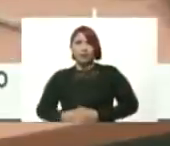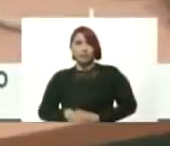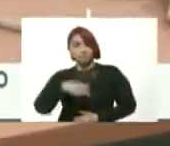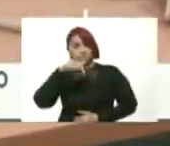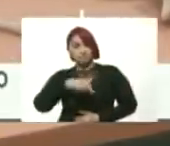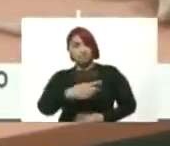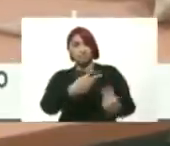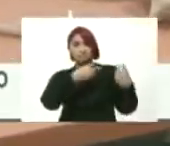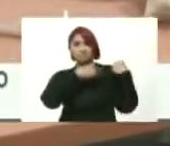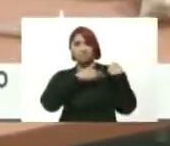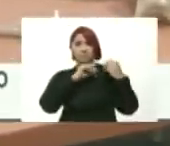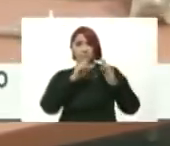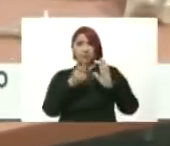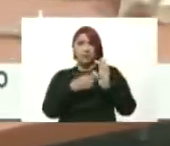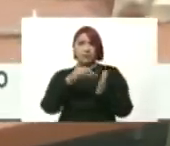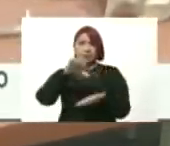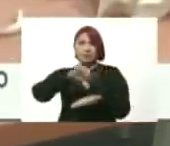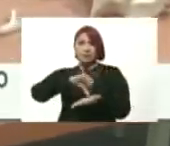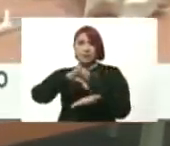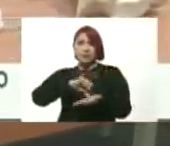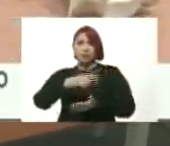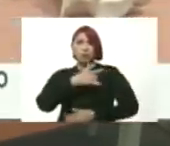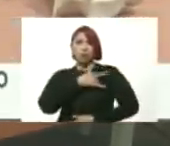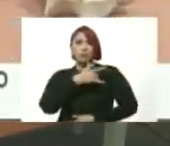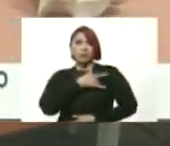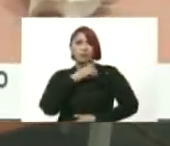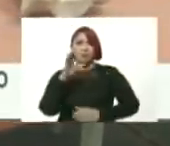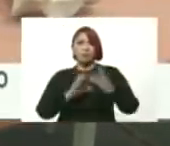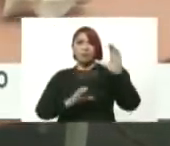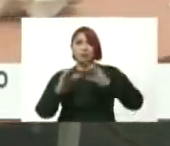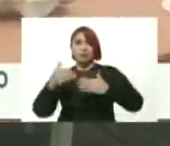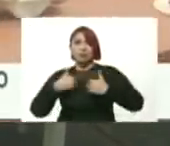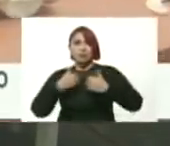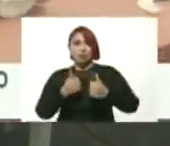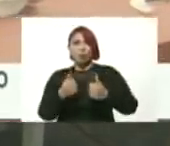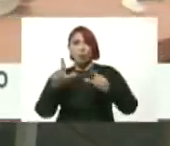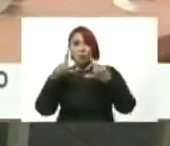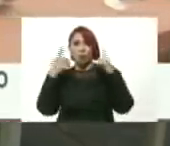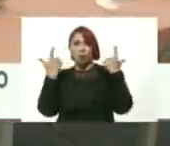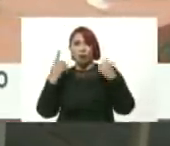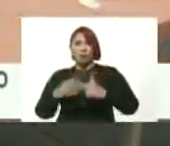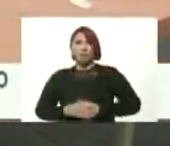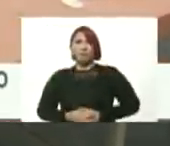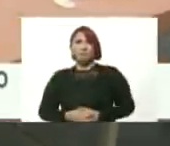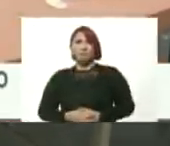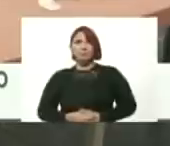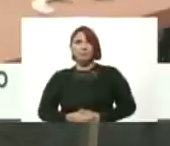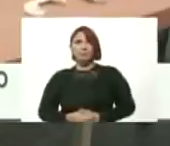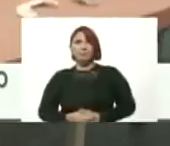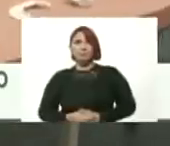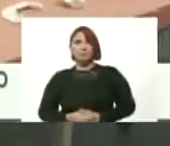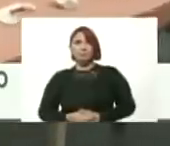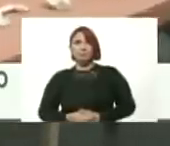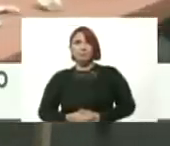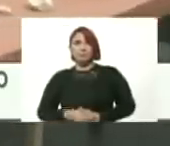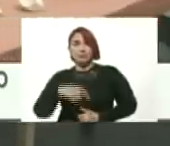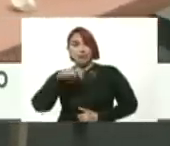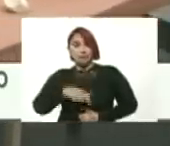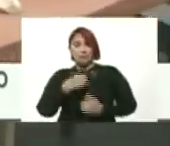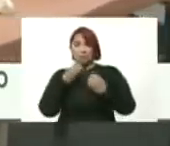la directora general del centro del núcleo universidad ciencia la salud hugo chávez frías acabe